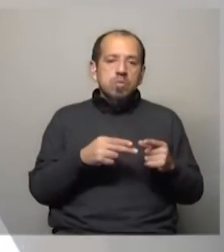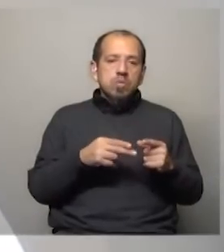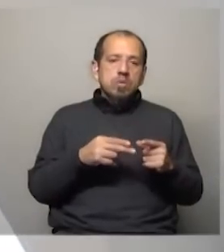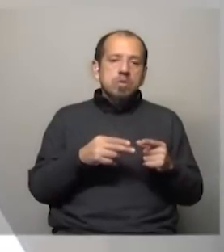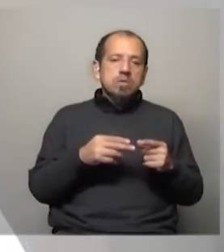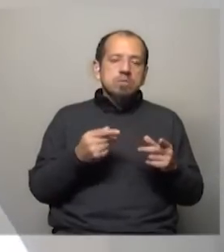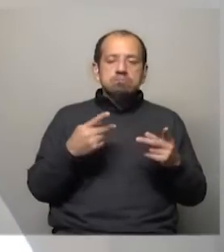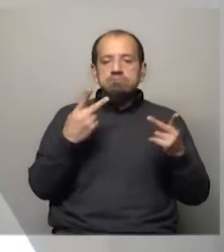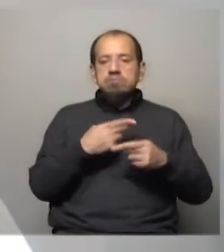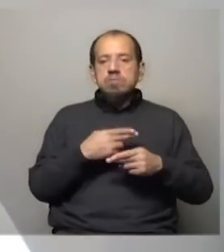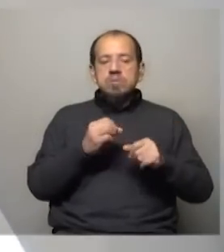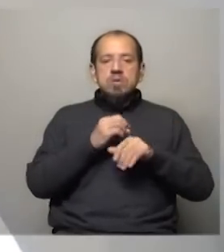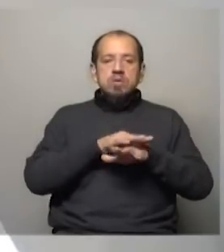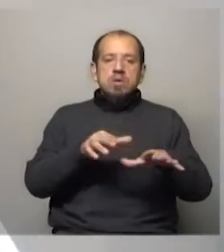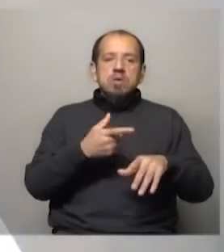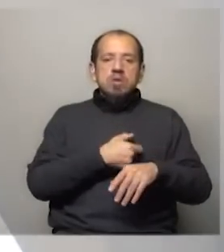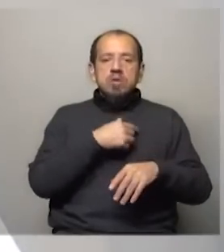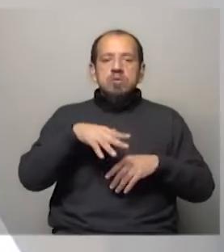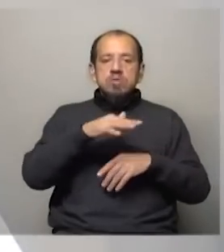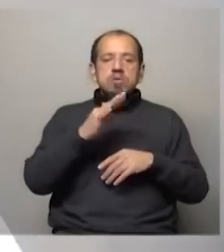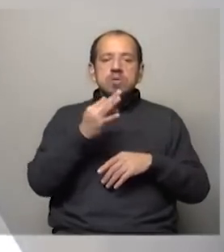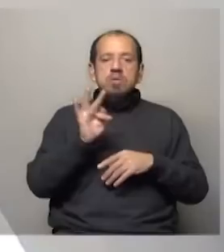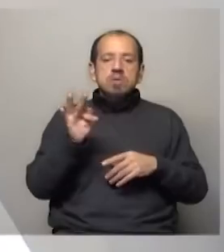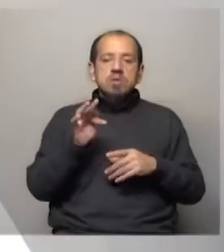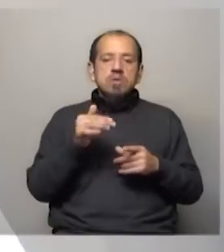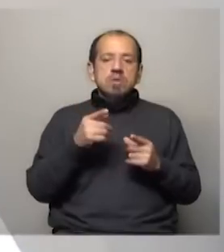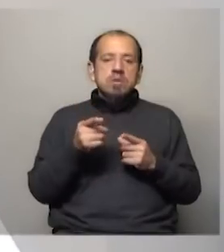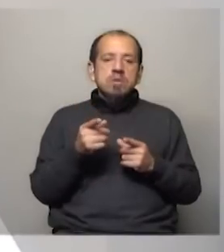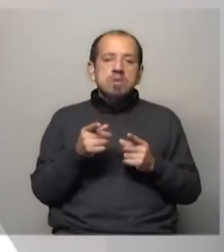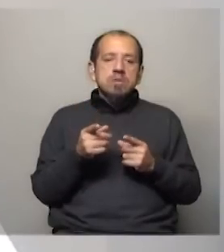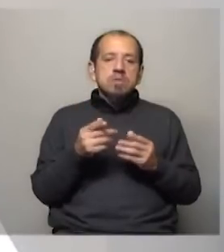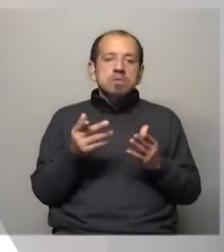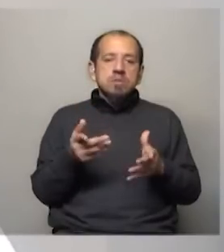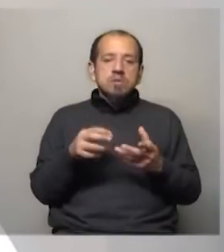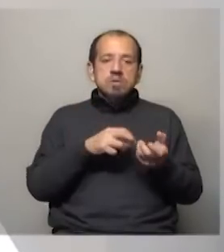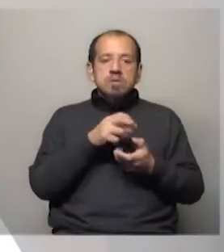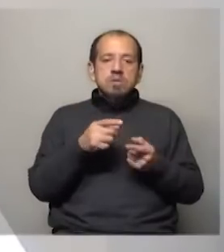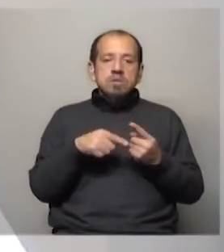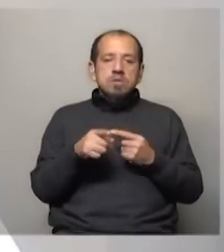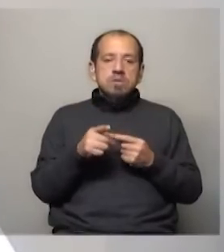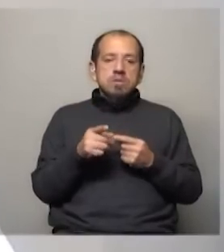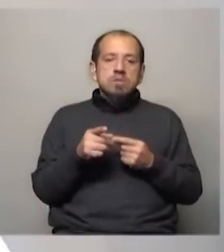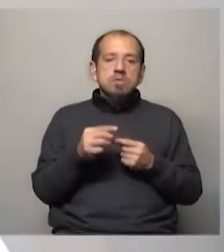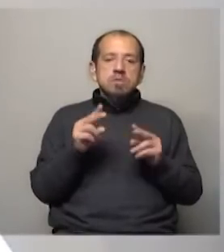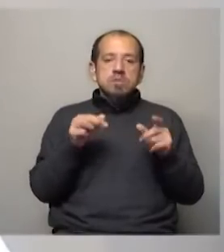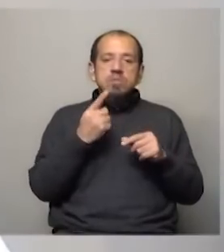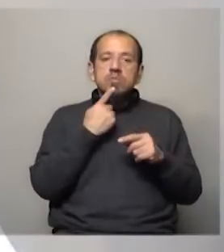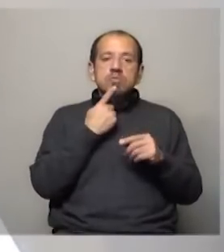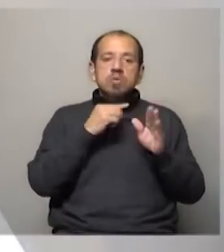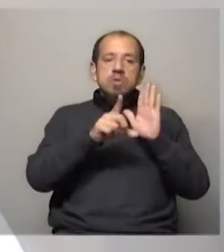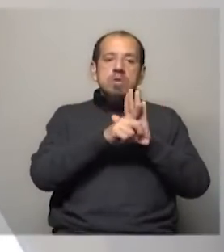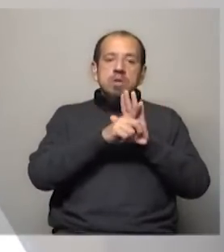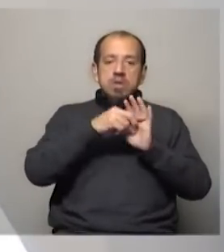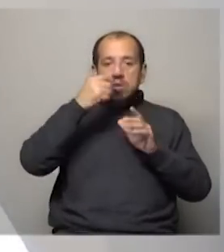contar de cortar una red social en Francia esto sería extremadamente complejo del punto de vista político legal y